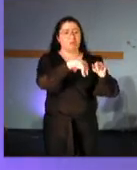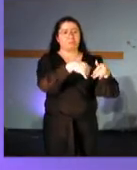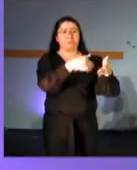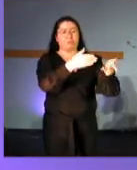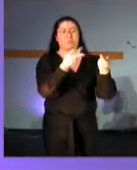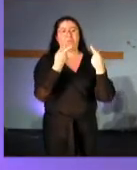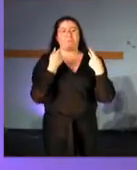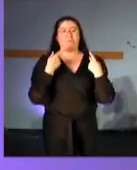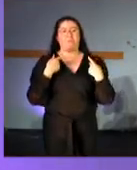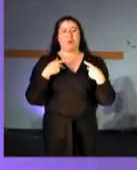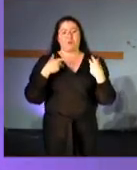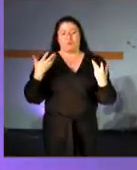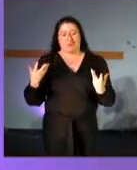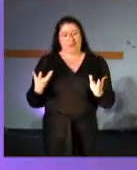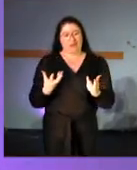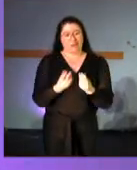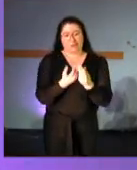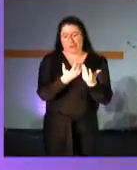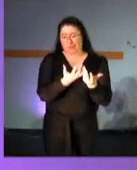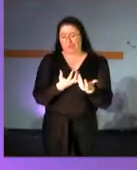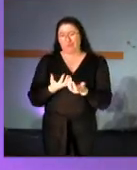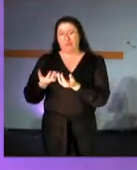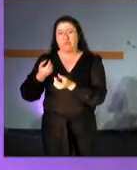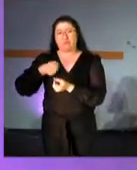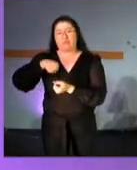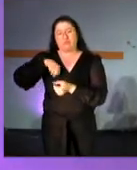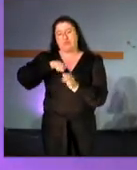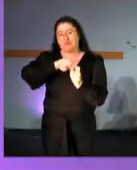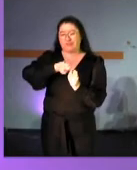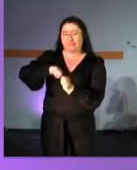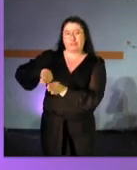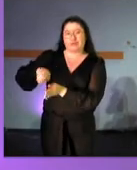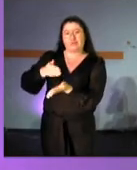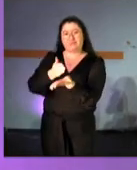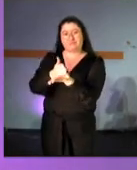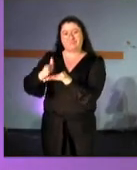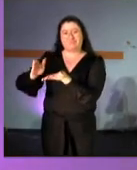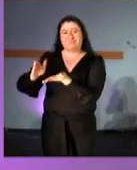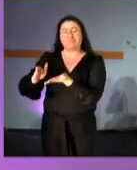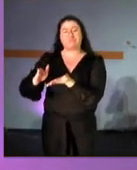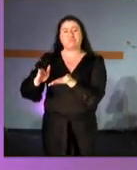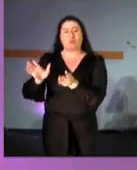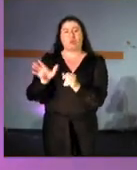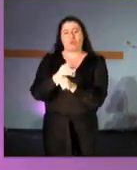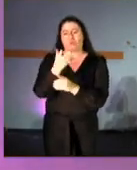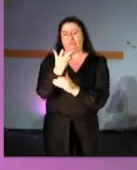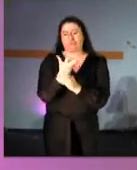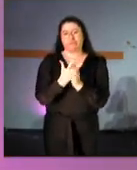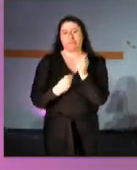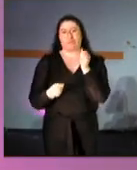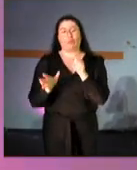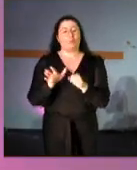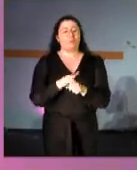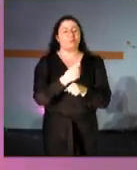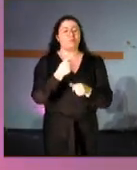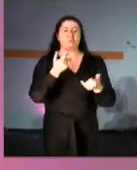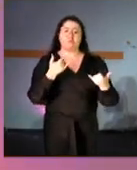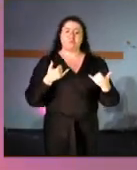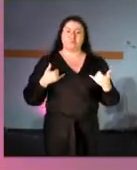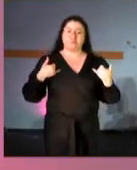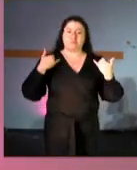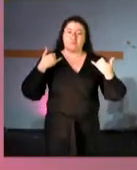que se retiraron con nosotros cuando tuvimos que hacer el repliegue táctico, porque los jóvenes,